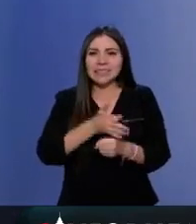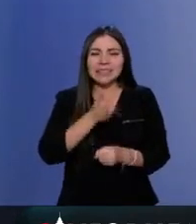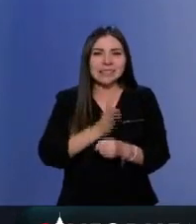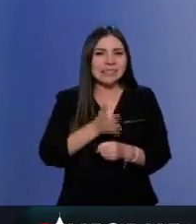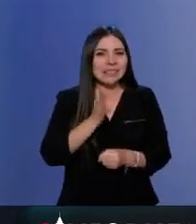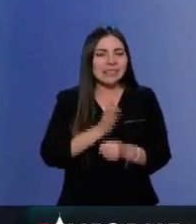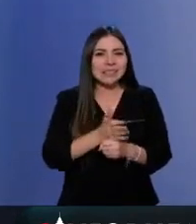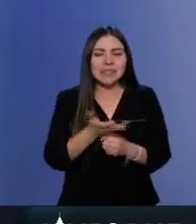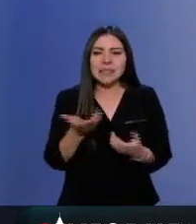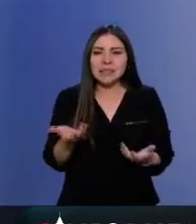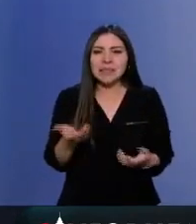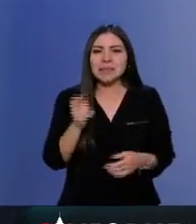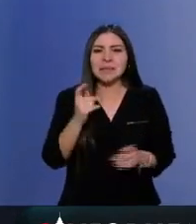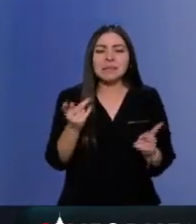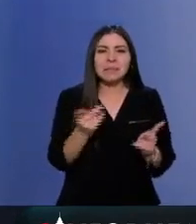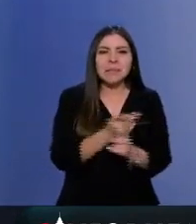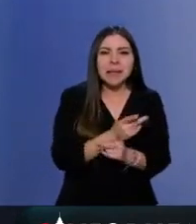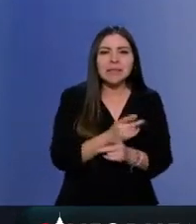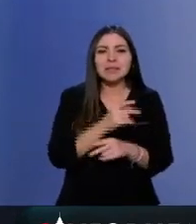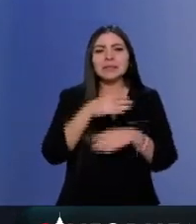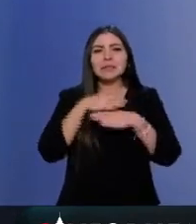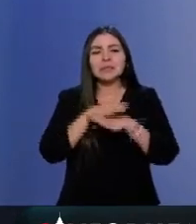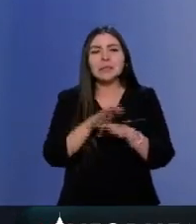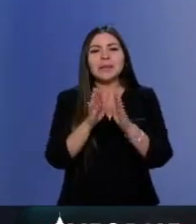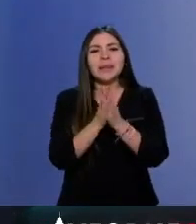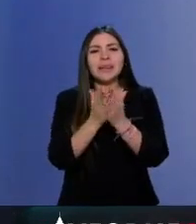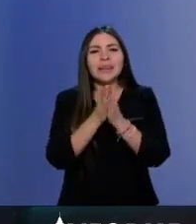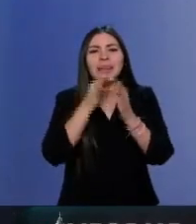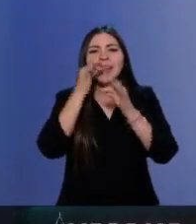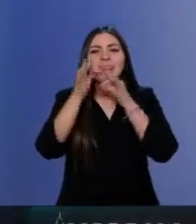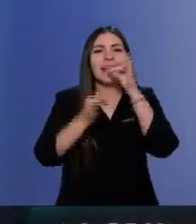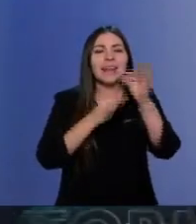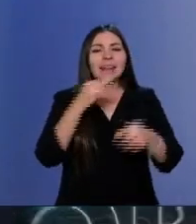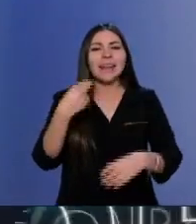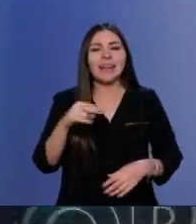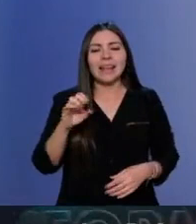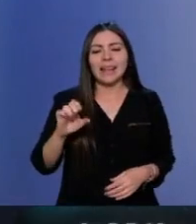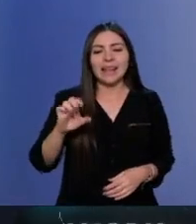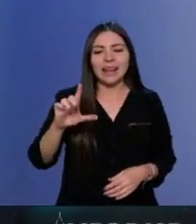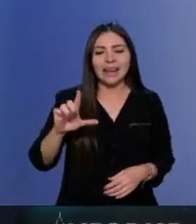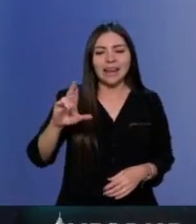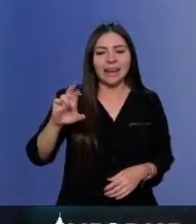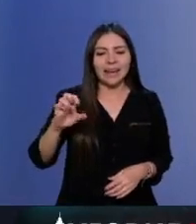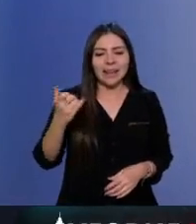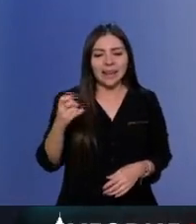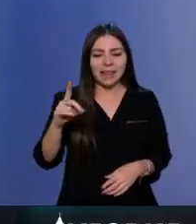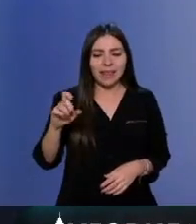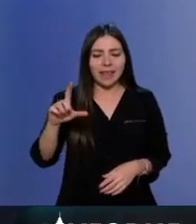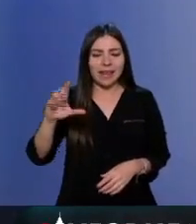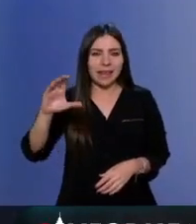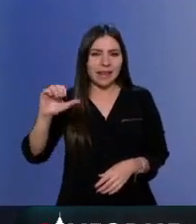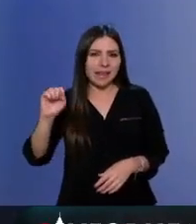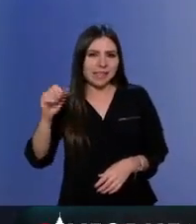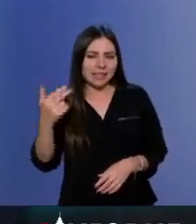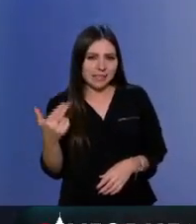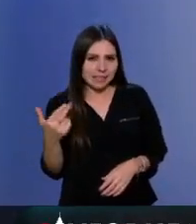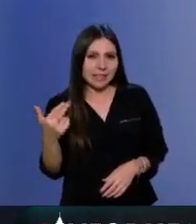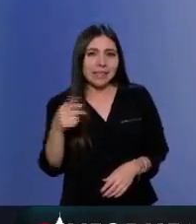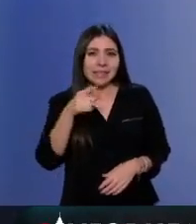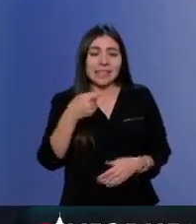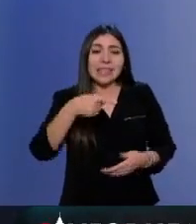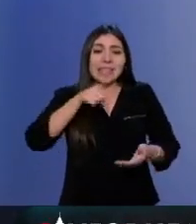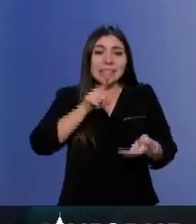Lo que ha estado sucediendo con lo del Rey del Cash es pues algo que me parece bien importante, no hablar del